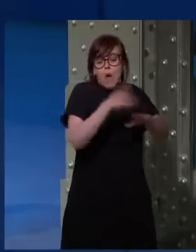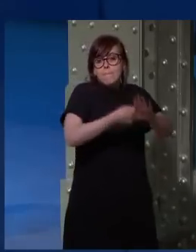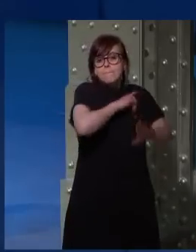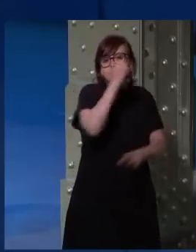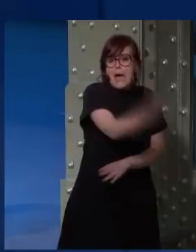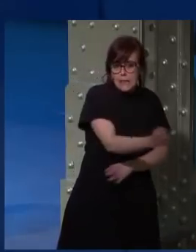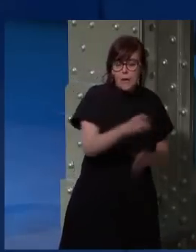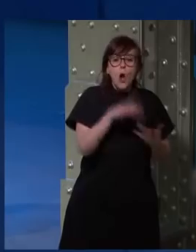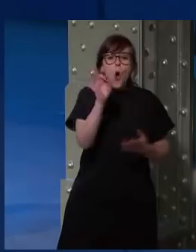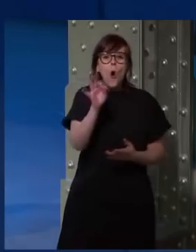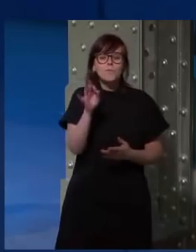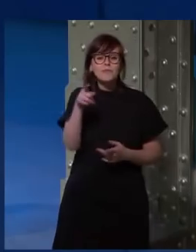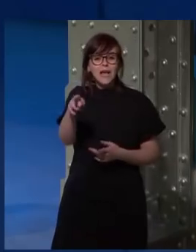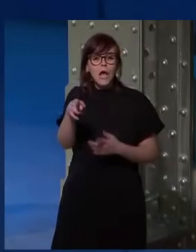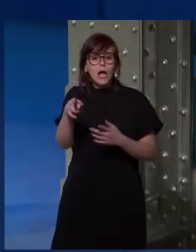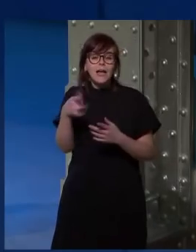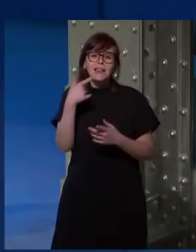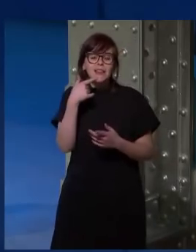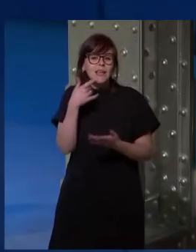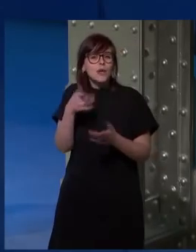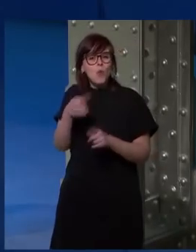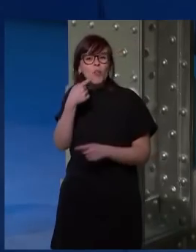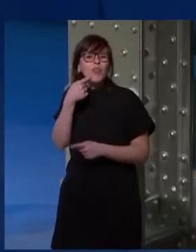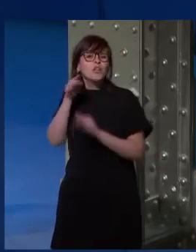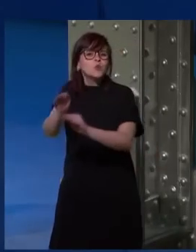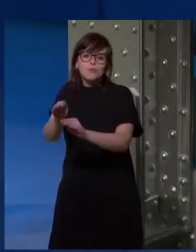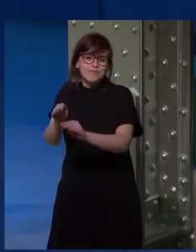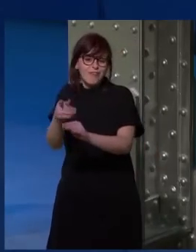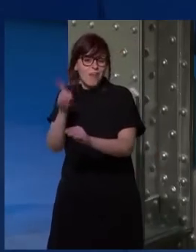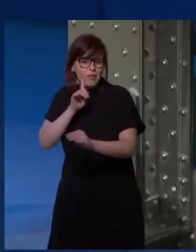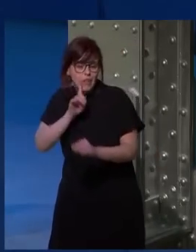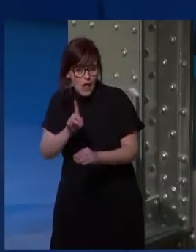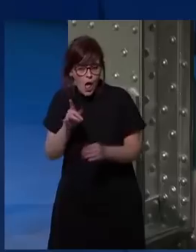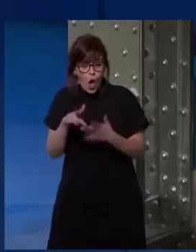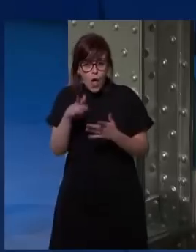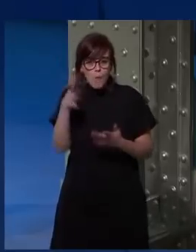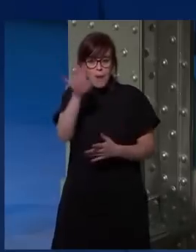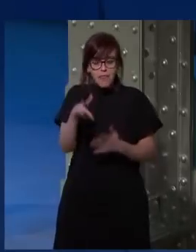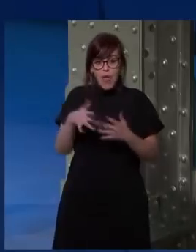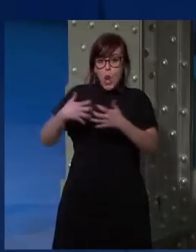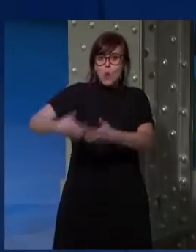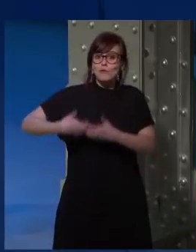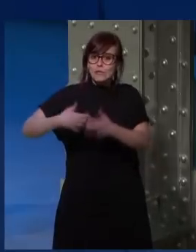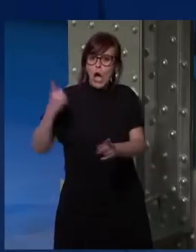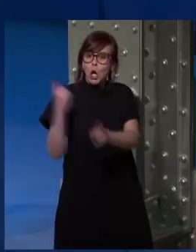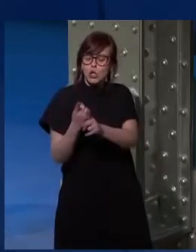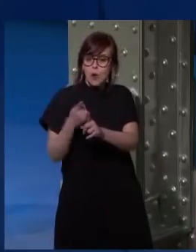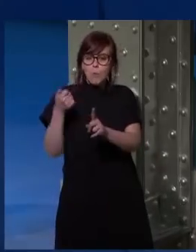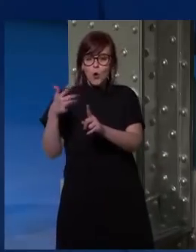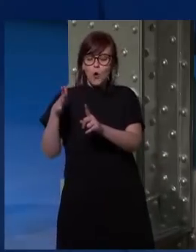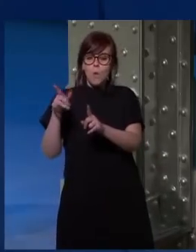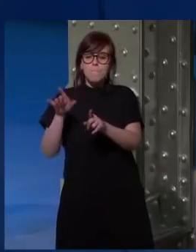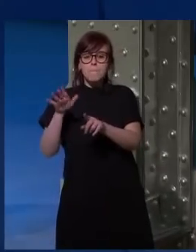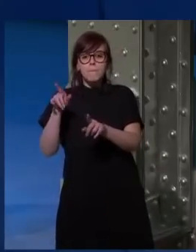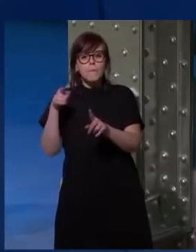Entonces se lucha, pues bueno, con la violencia física directa, o se lucha contra lo que uno no quiere porque no le va bien,